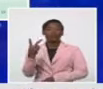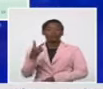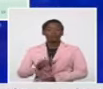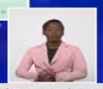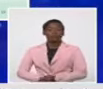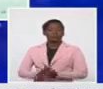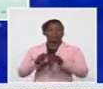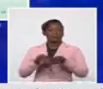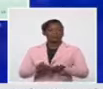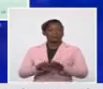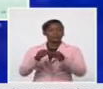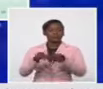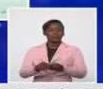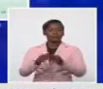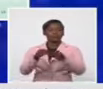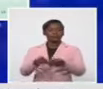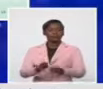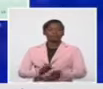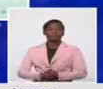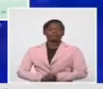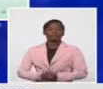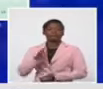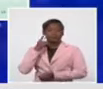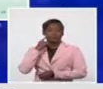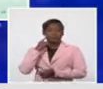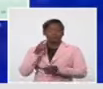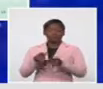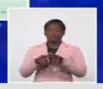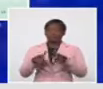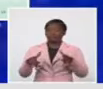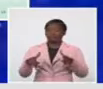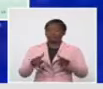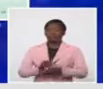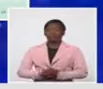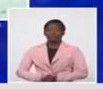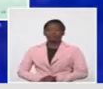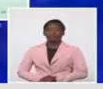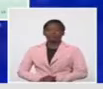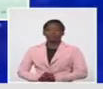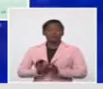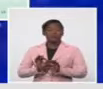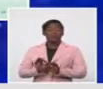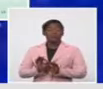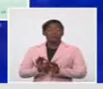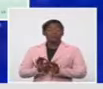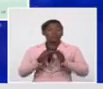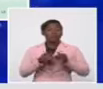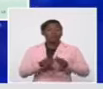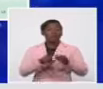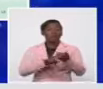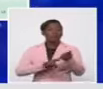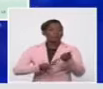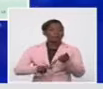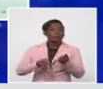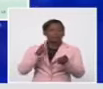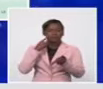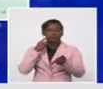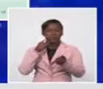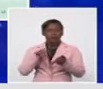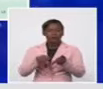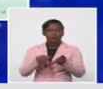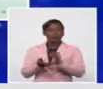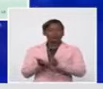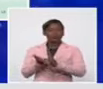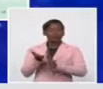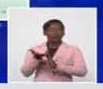aunque la cifra total de 39 casos autóctonos para lo que había tenido Granma, se ve una